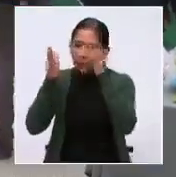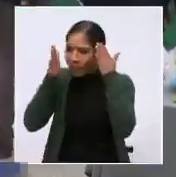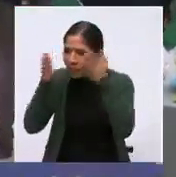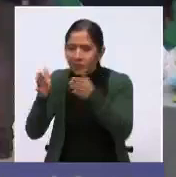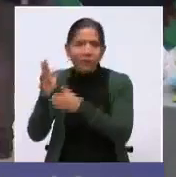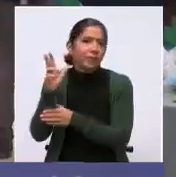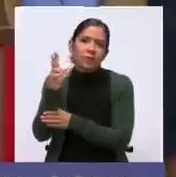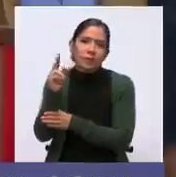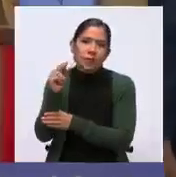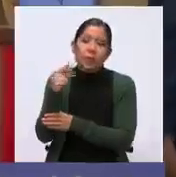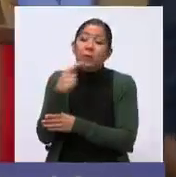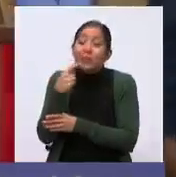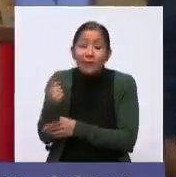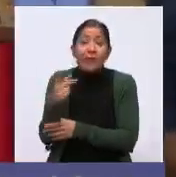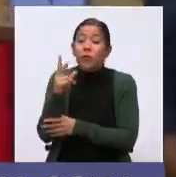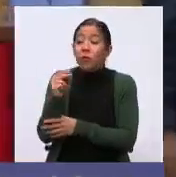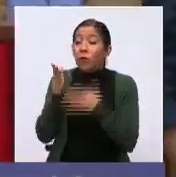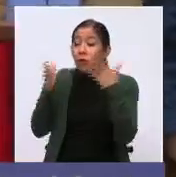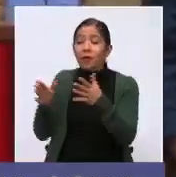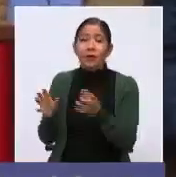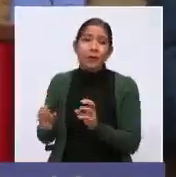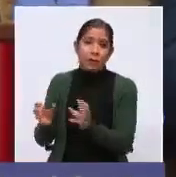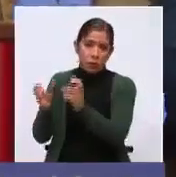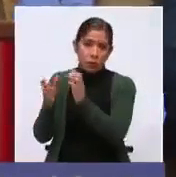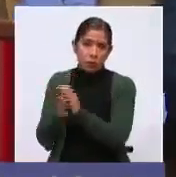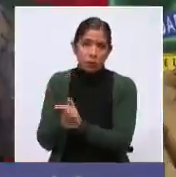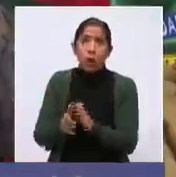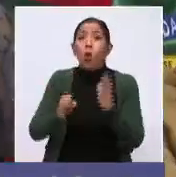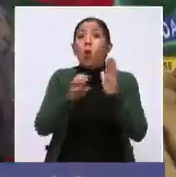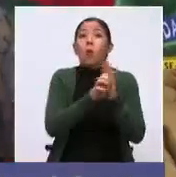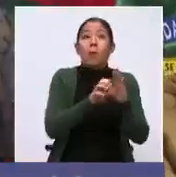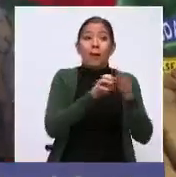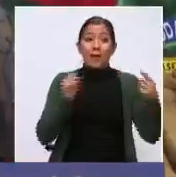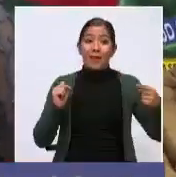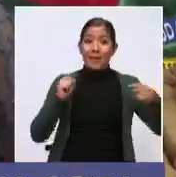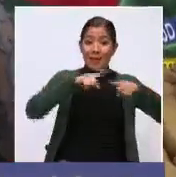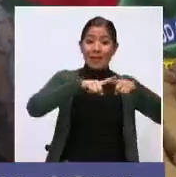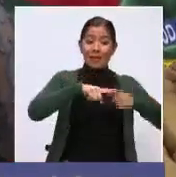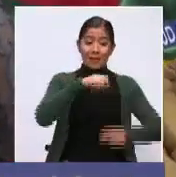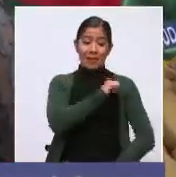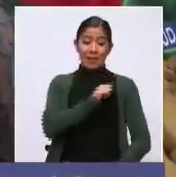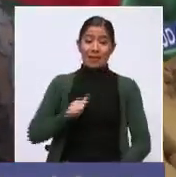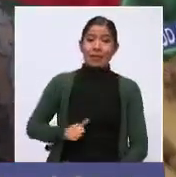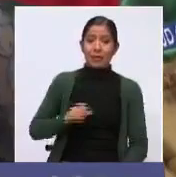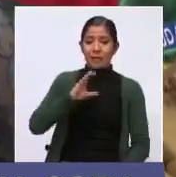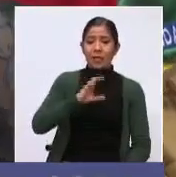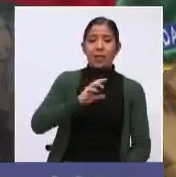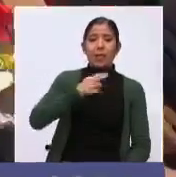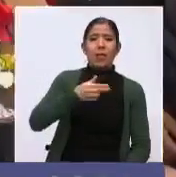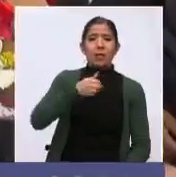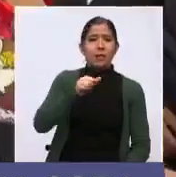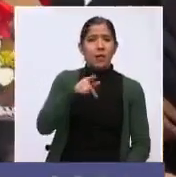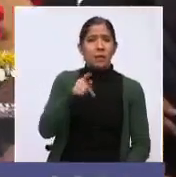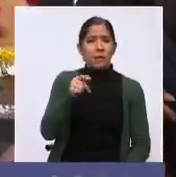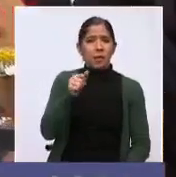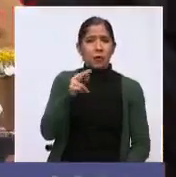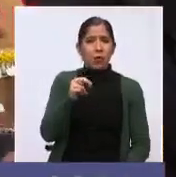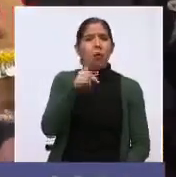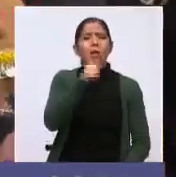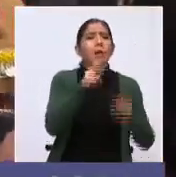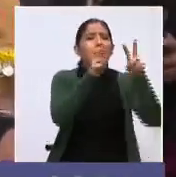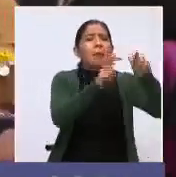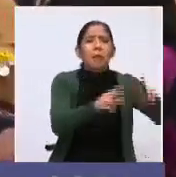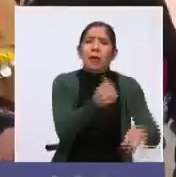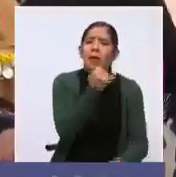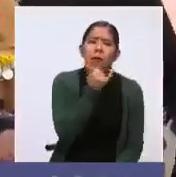ejemplo, a la Soledad Chapetón ya debían de investigar cuáles son las razones, porque ha habido problemas desde ahí, el